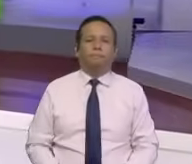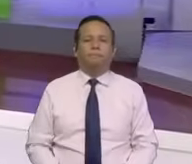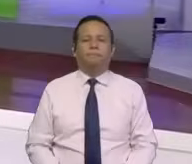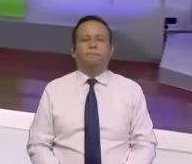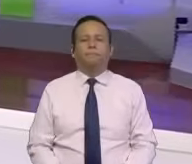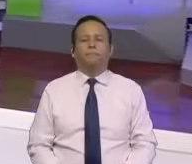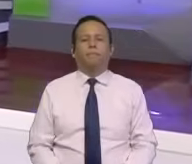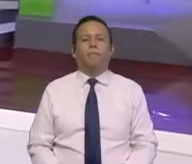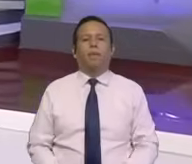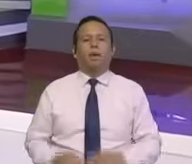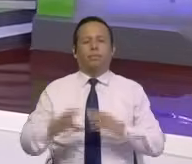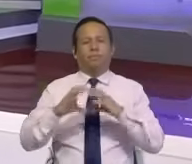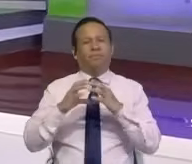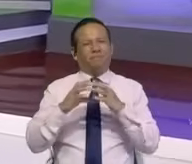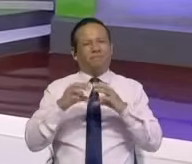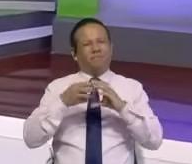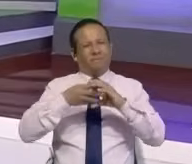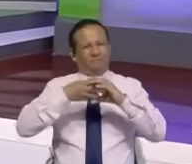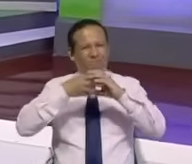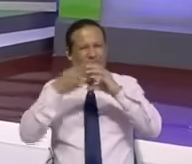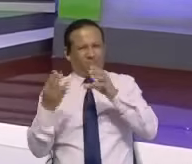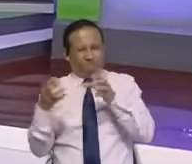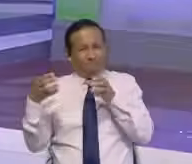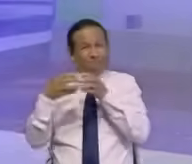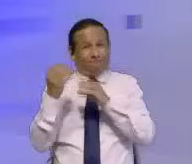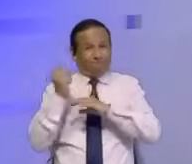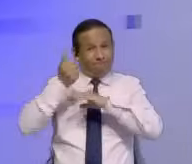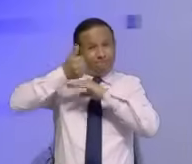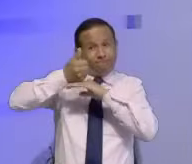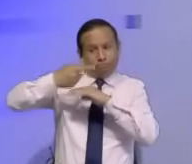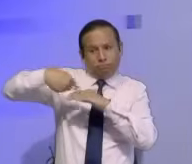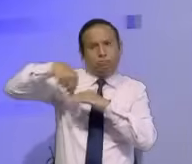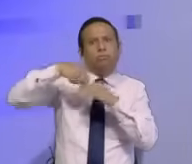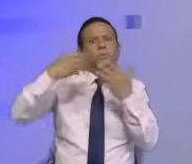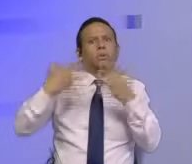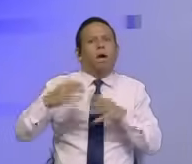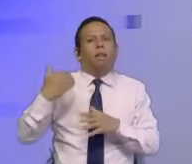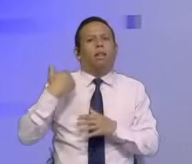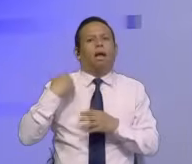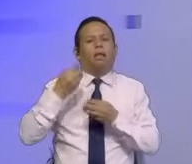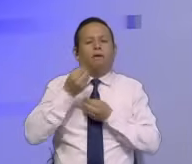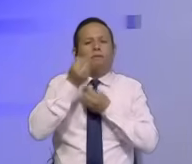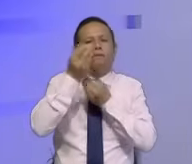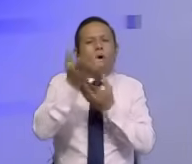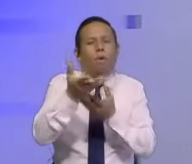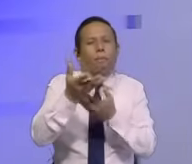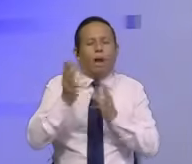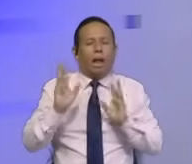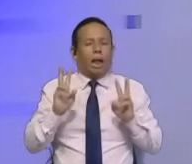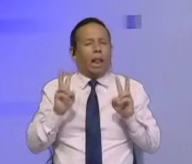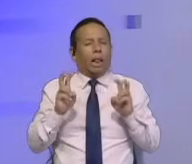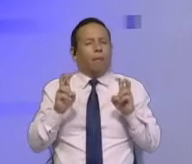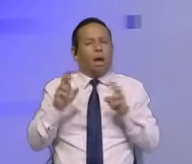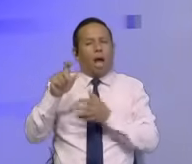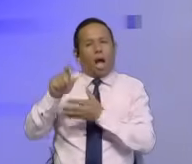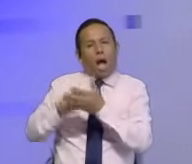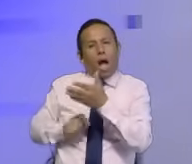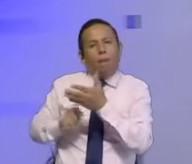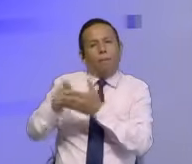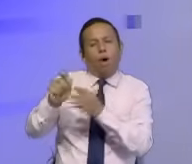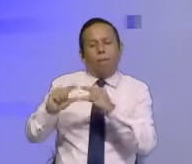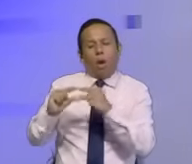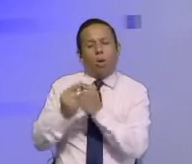El Pleno del Consejo Nacional Electoral ya tiene listo el informe para la entrega o no de la personería jurídica del